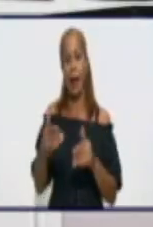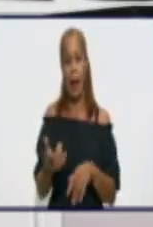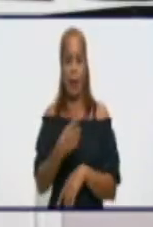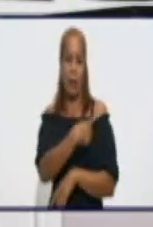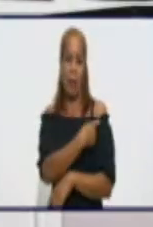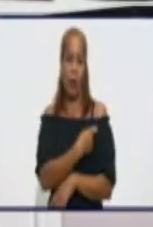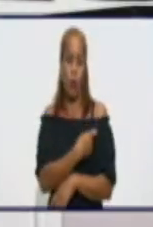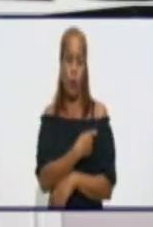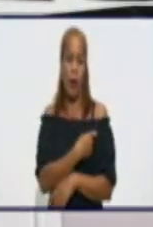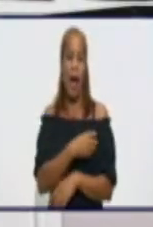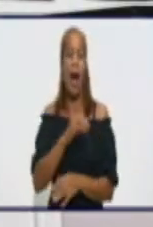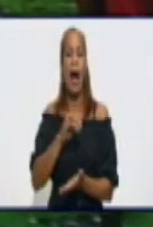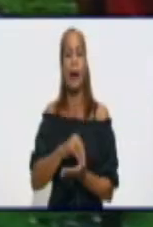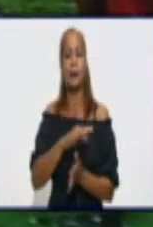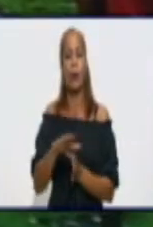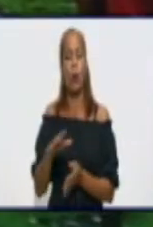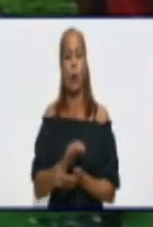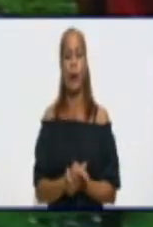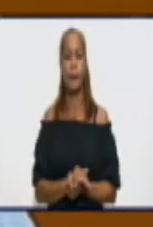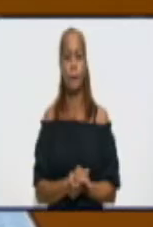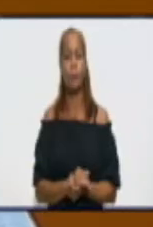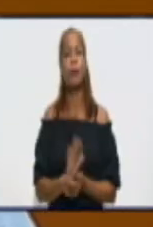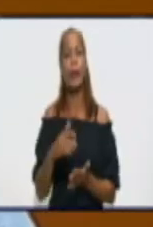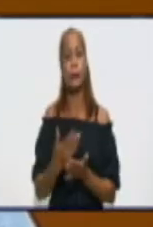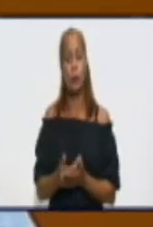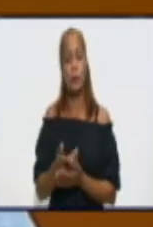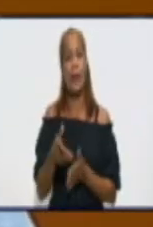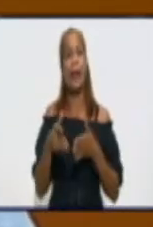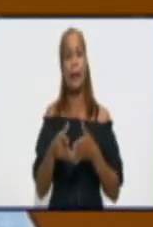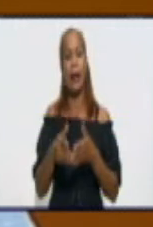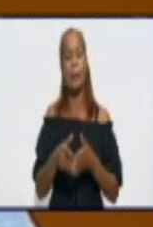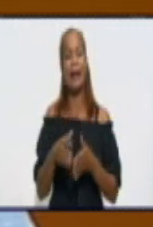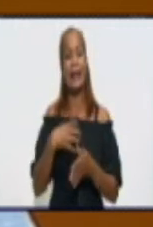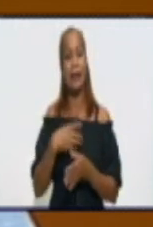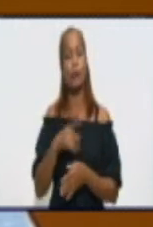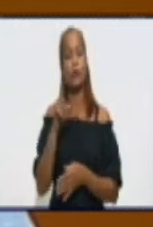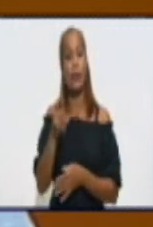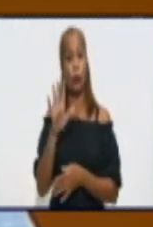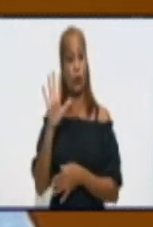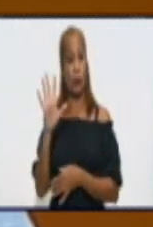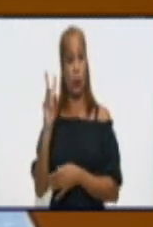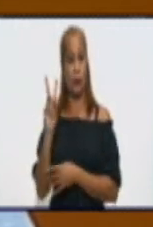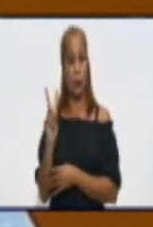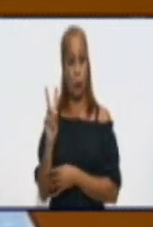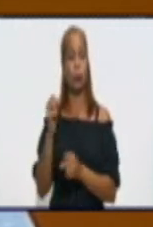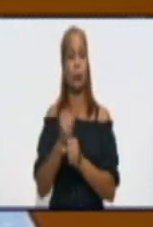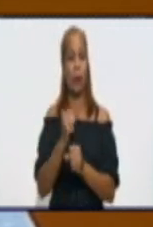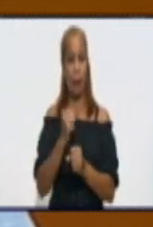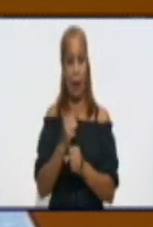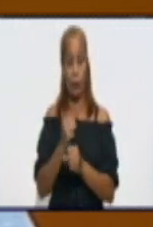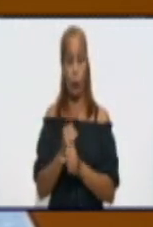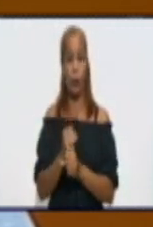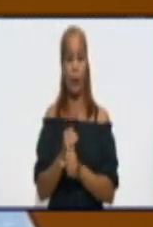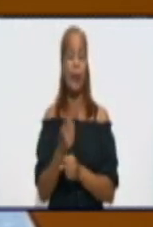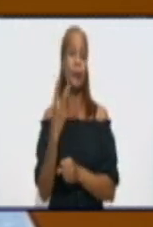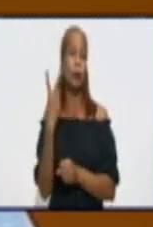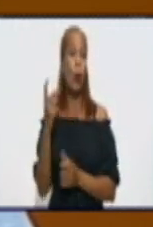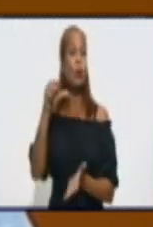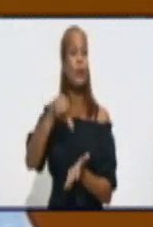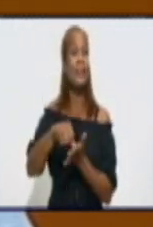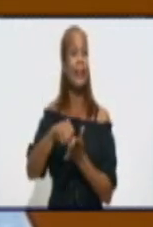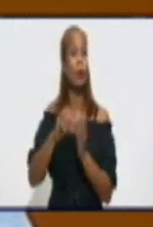tiene Encomet en Granma? En Granma tenemos 152 trabajadores que están en 2 centros de distribución, uno en Manzanillo con